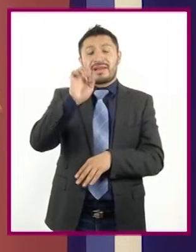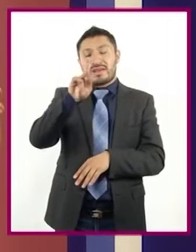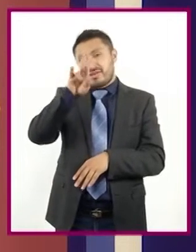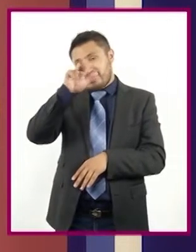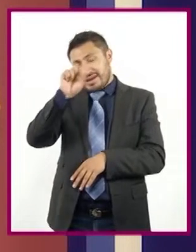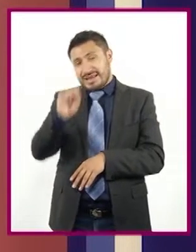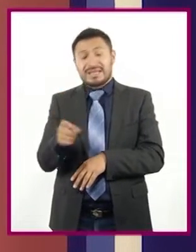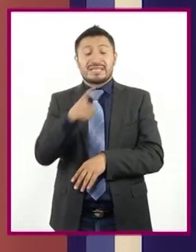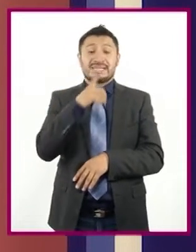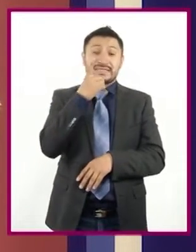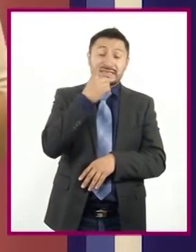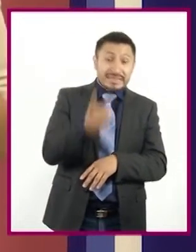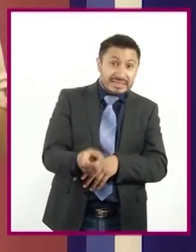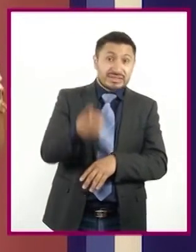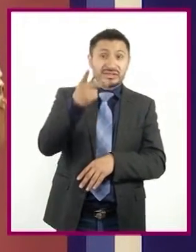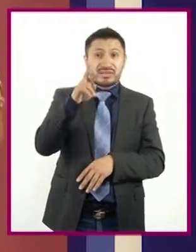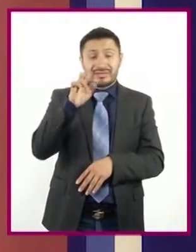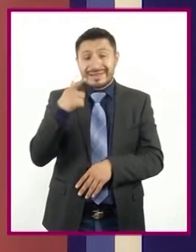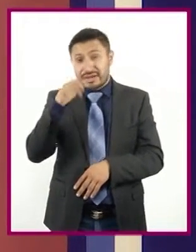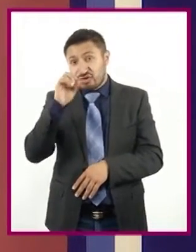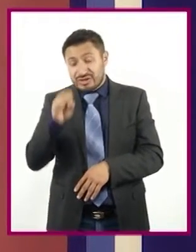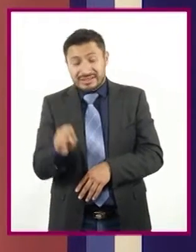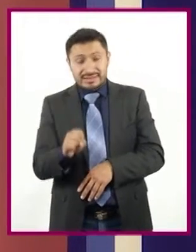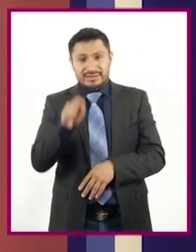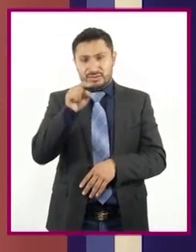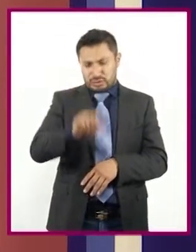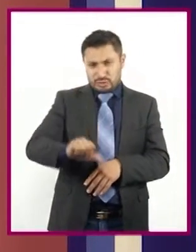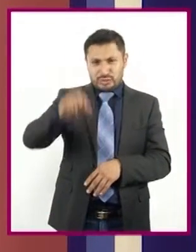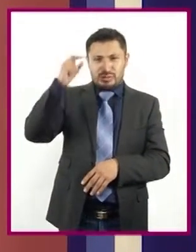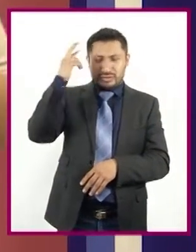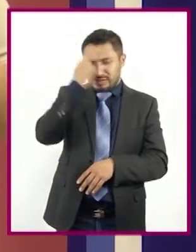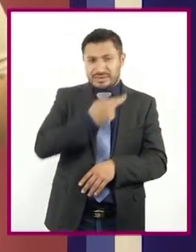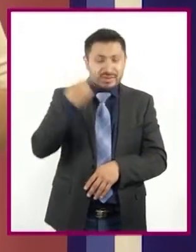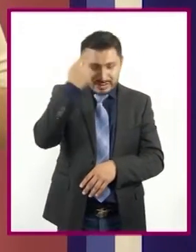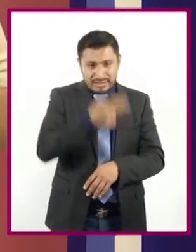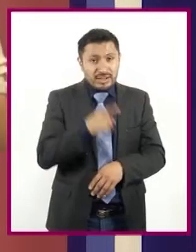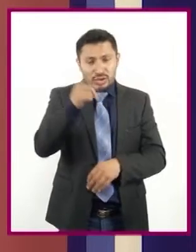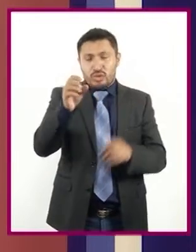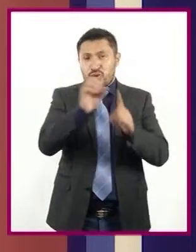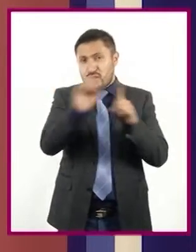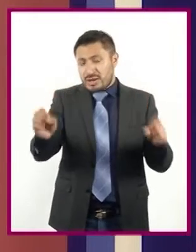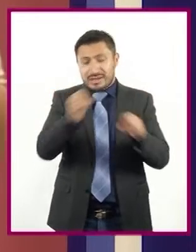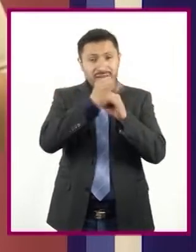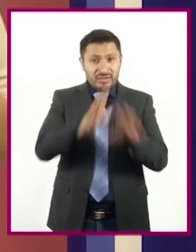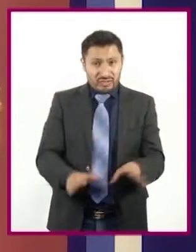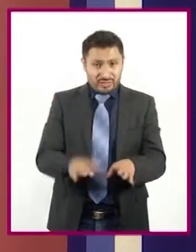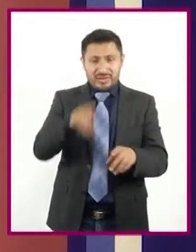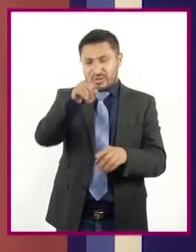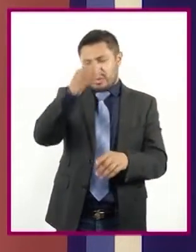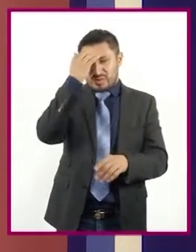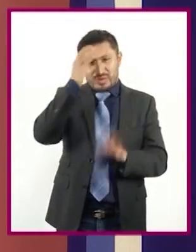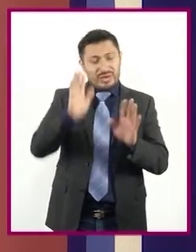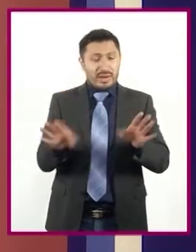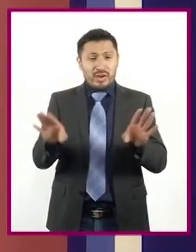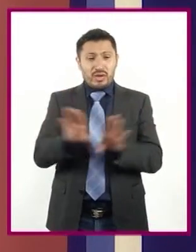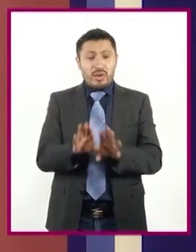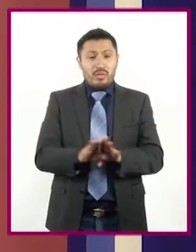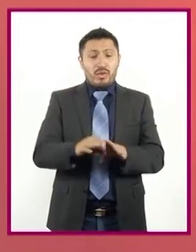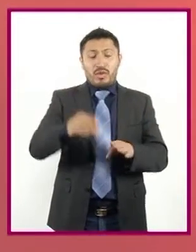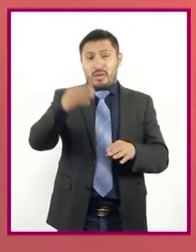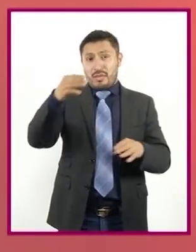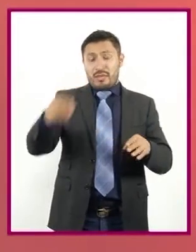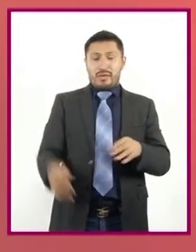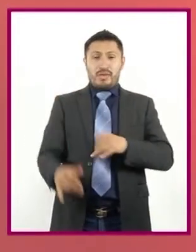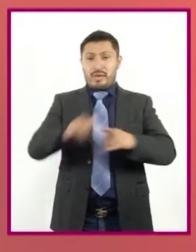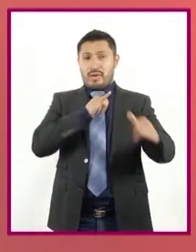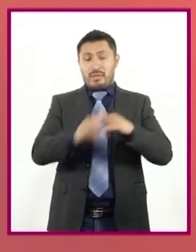sugiero que mientras observan el programa, organicen la información en uno de los organizadores gráficos que ya conocen, como un mapa mental, un